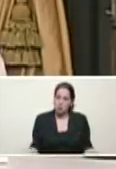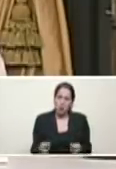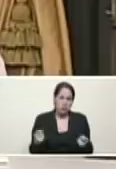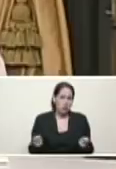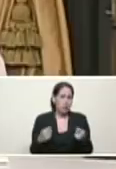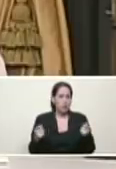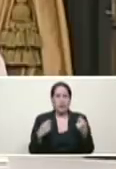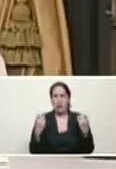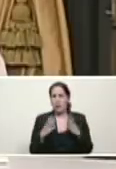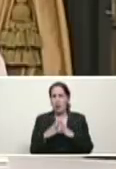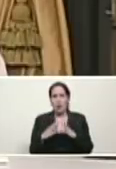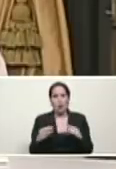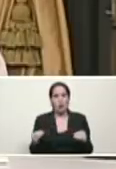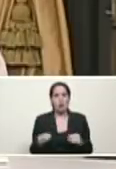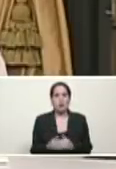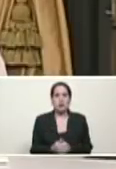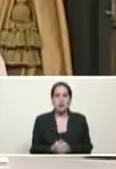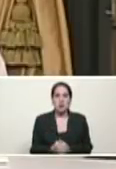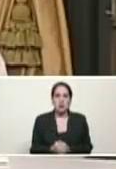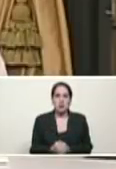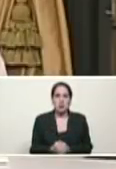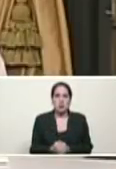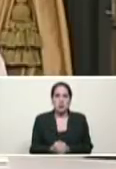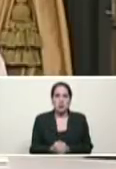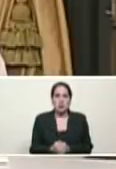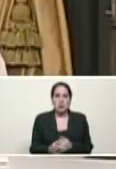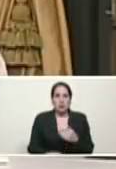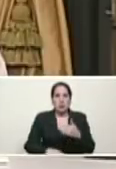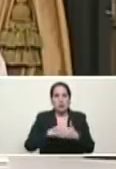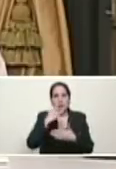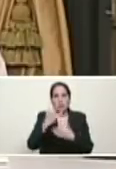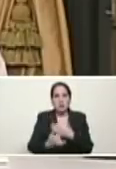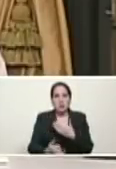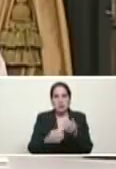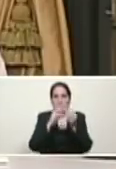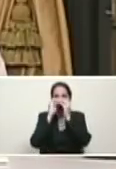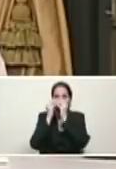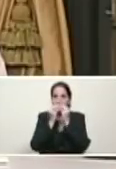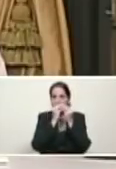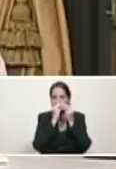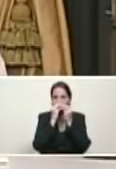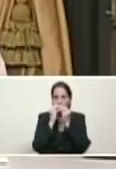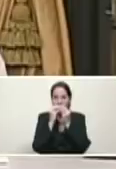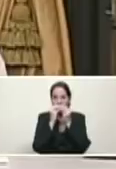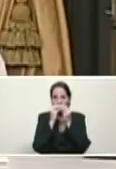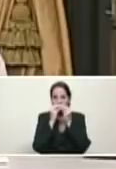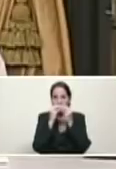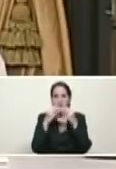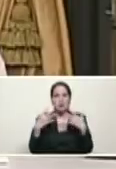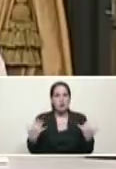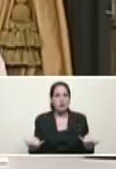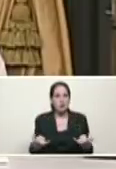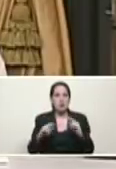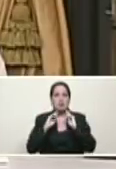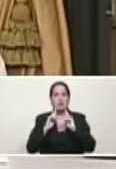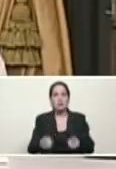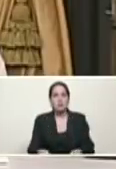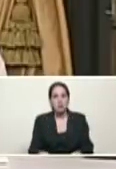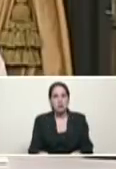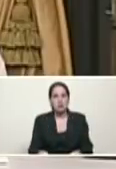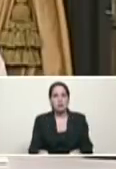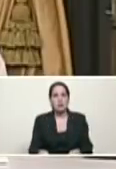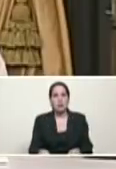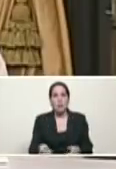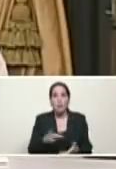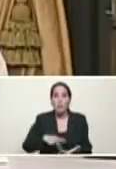eso. Proyectos de mantenimiento. Darle el mantenimiento de grandes bulevares, de grandes